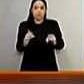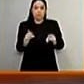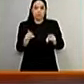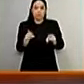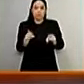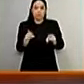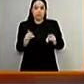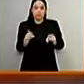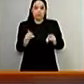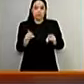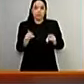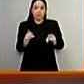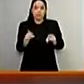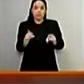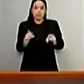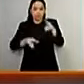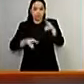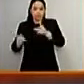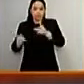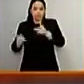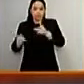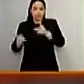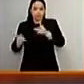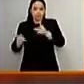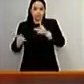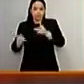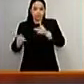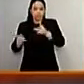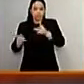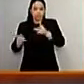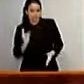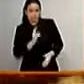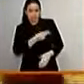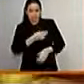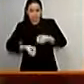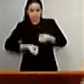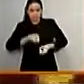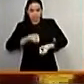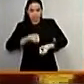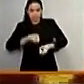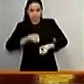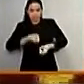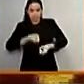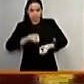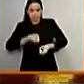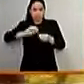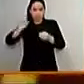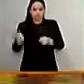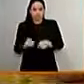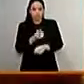la presencia del notario, quien da fe y legalidad a nuestros juegos. Primer número ganador